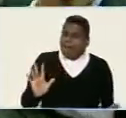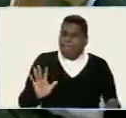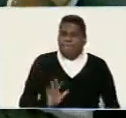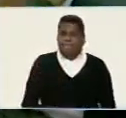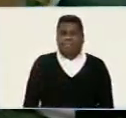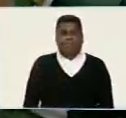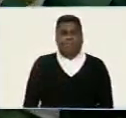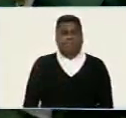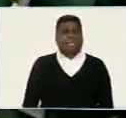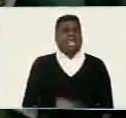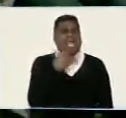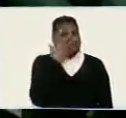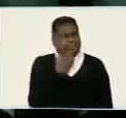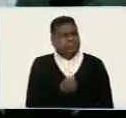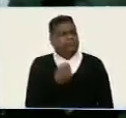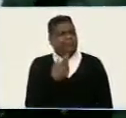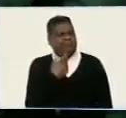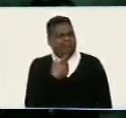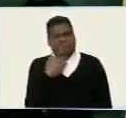porque tú sabes que es triste,